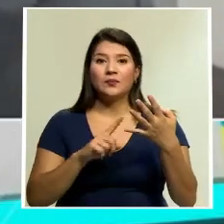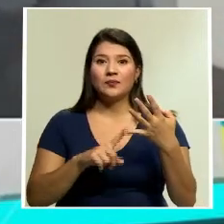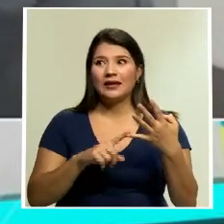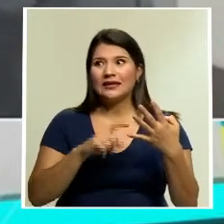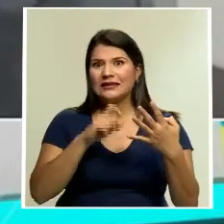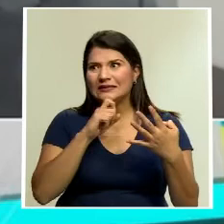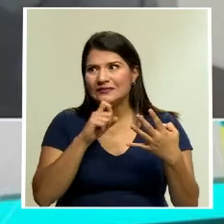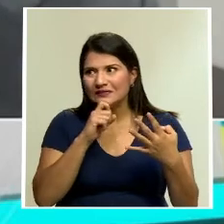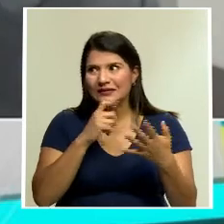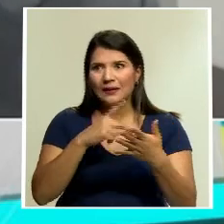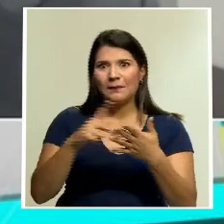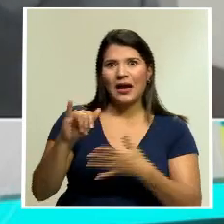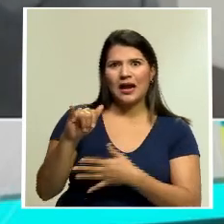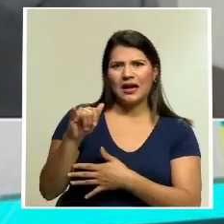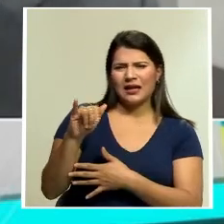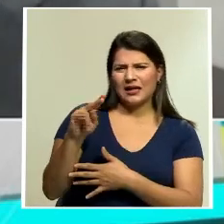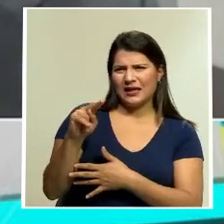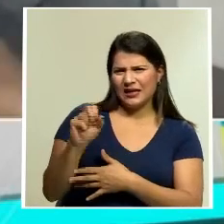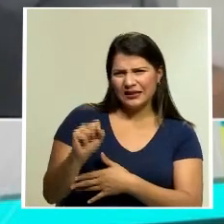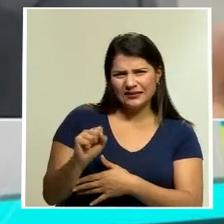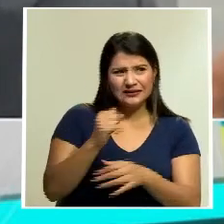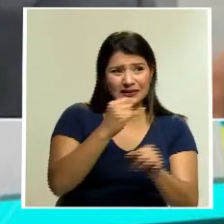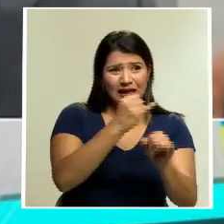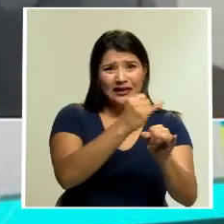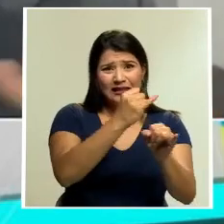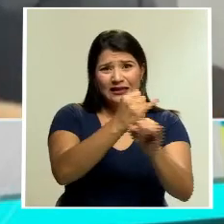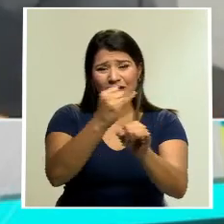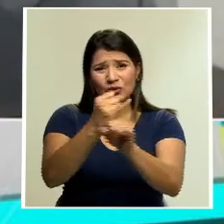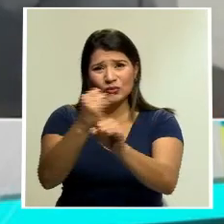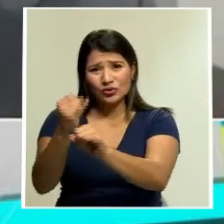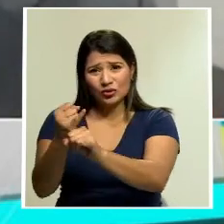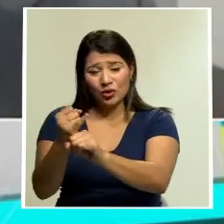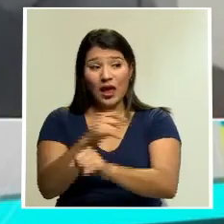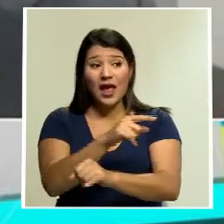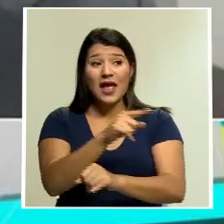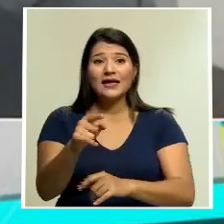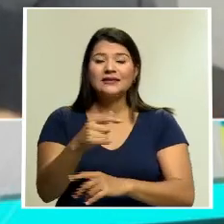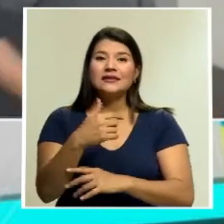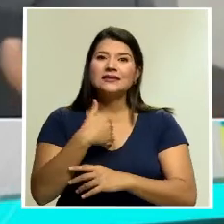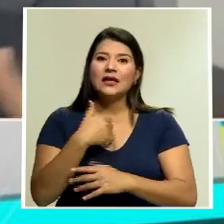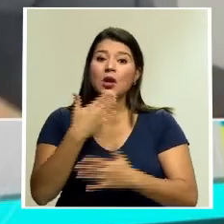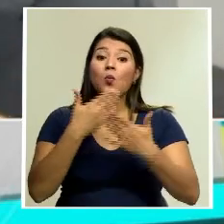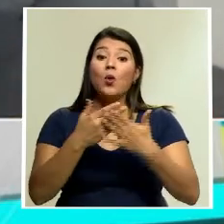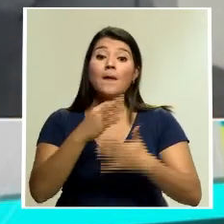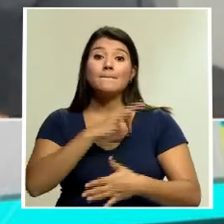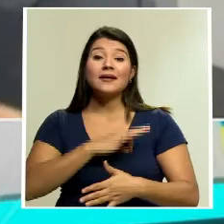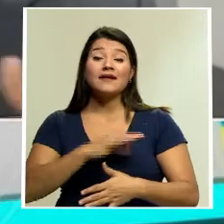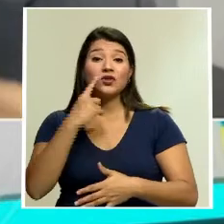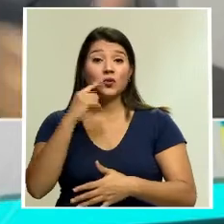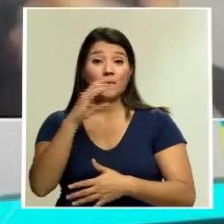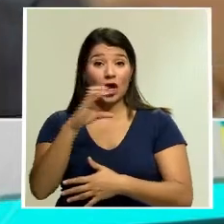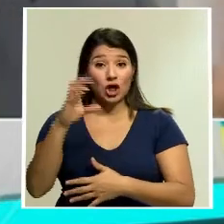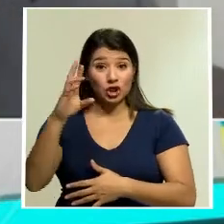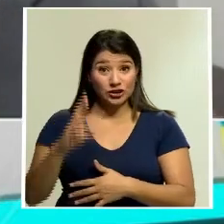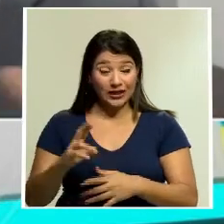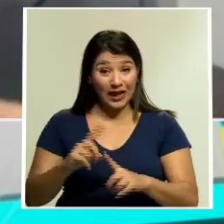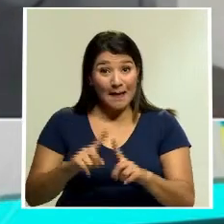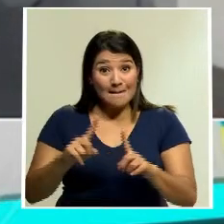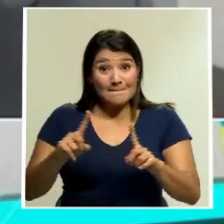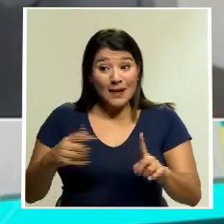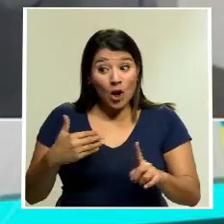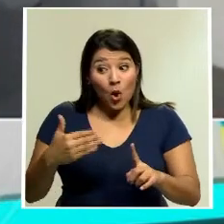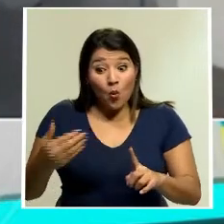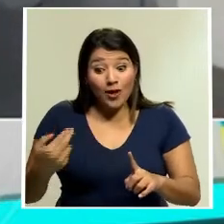con el INSS, con todas las instituciones, que tienen un muy buen beneficio para el país, pero que cuando uno está del